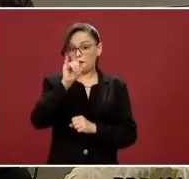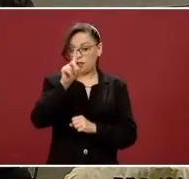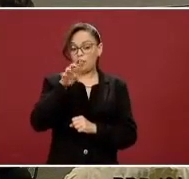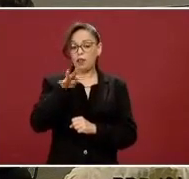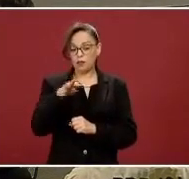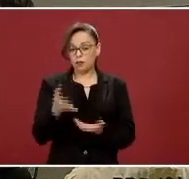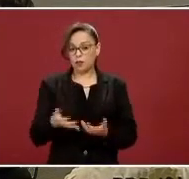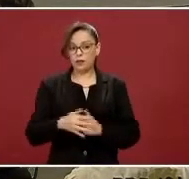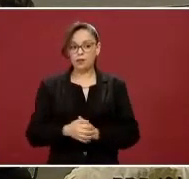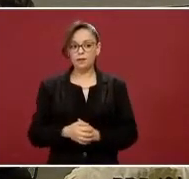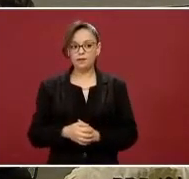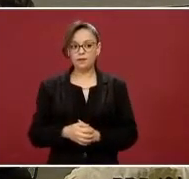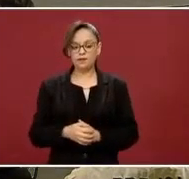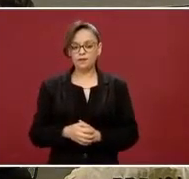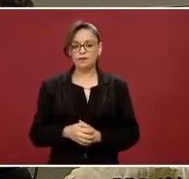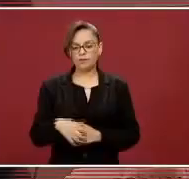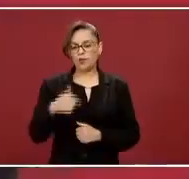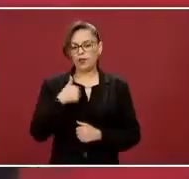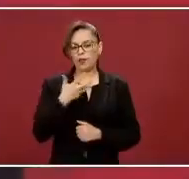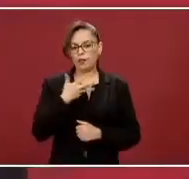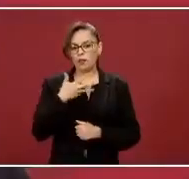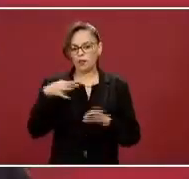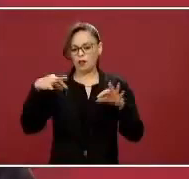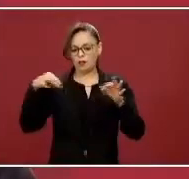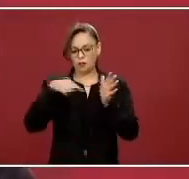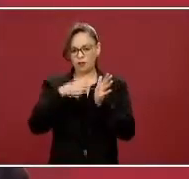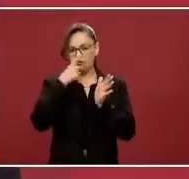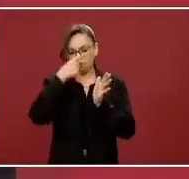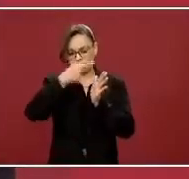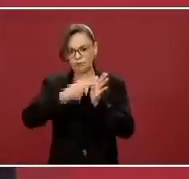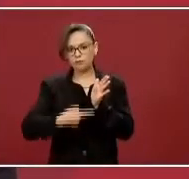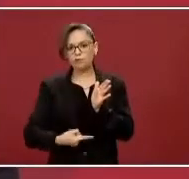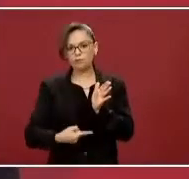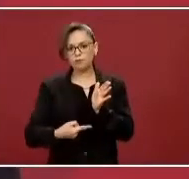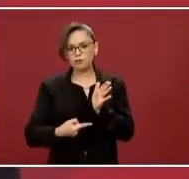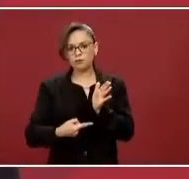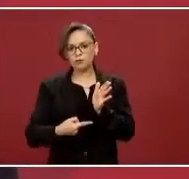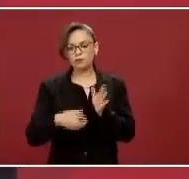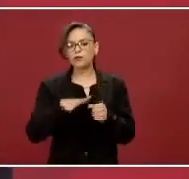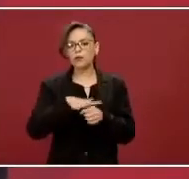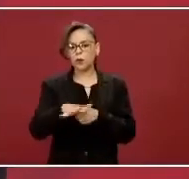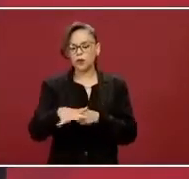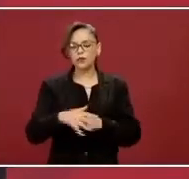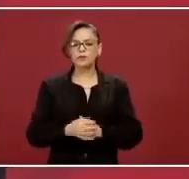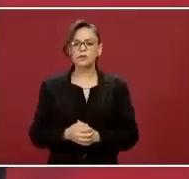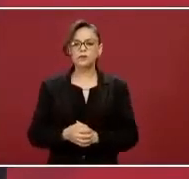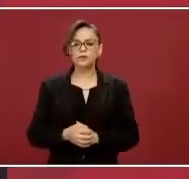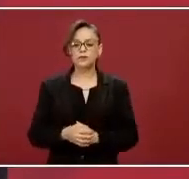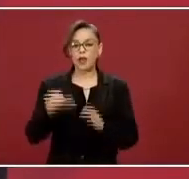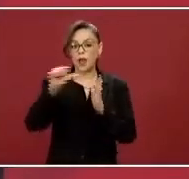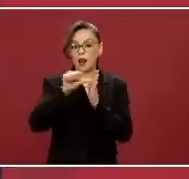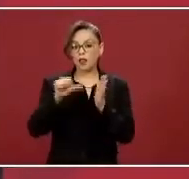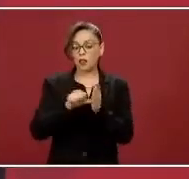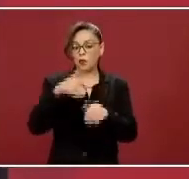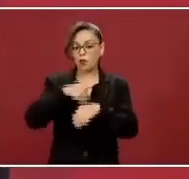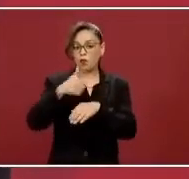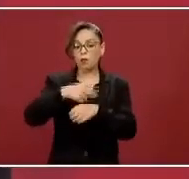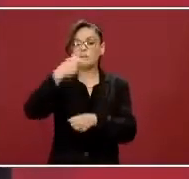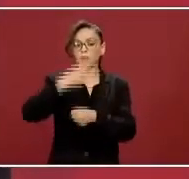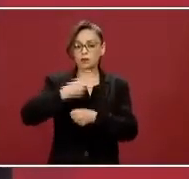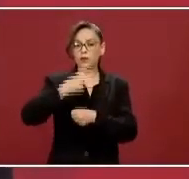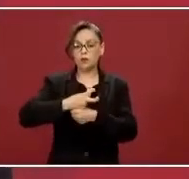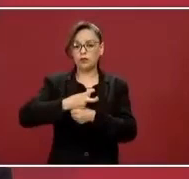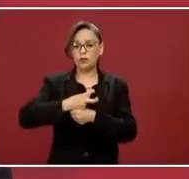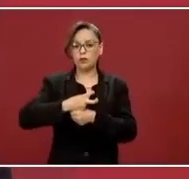que tengo aquí en mi mano, precisamente dispone en el artículo 2,